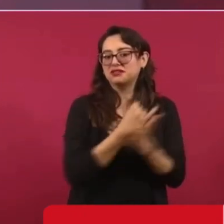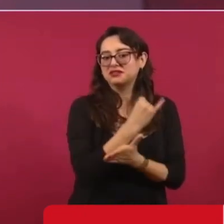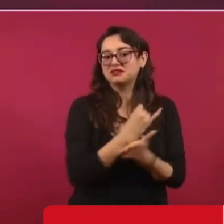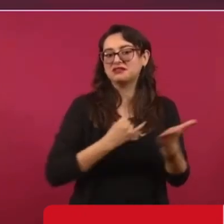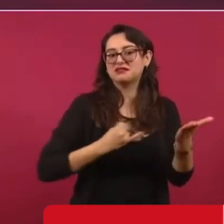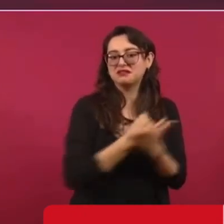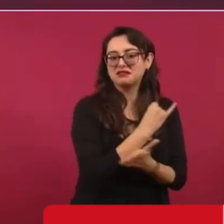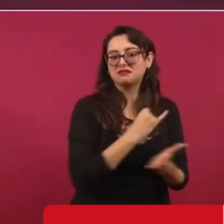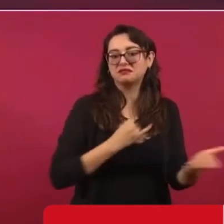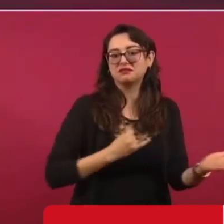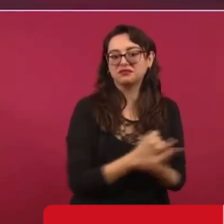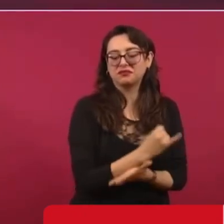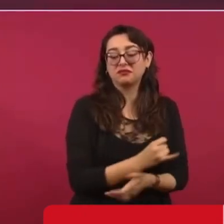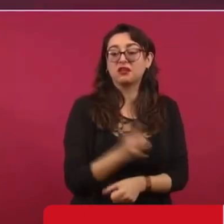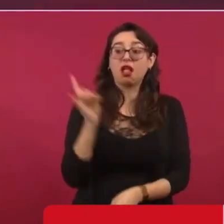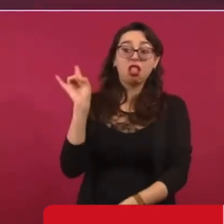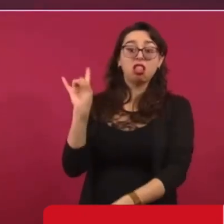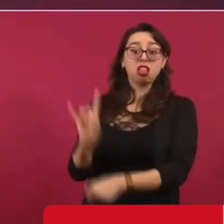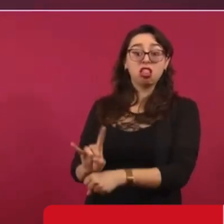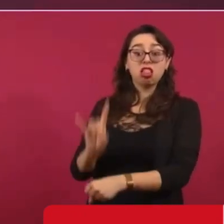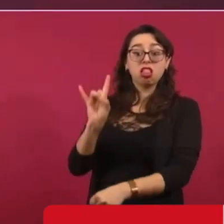con una fachada democrática,